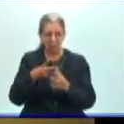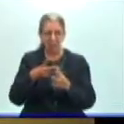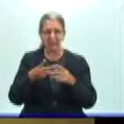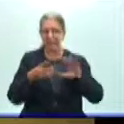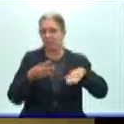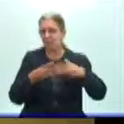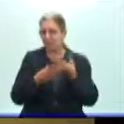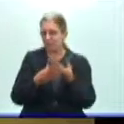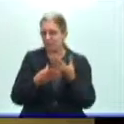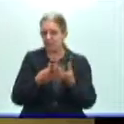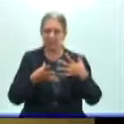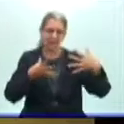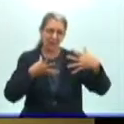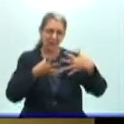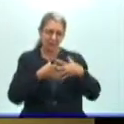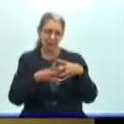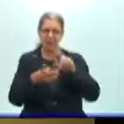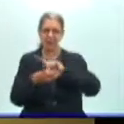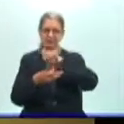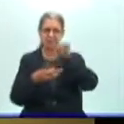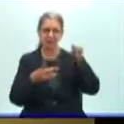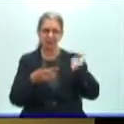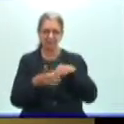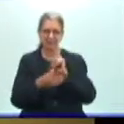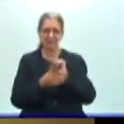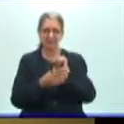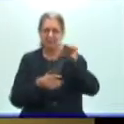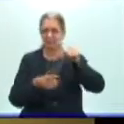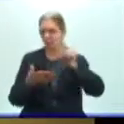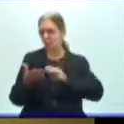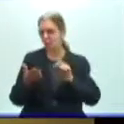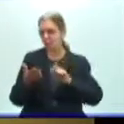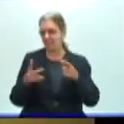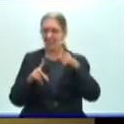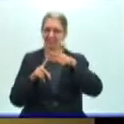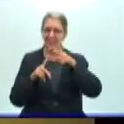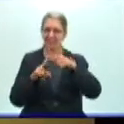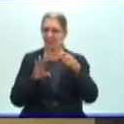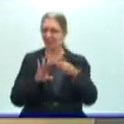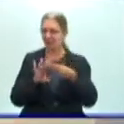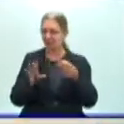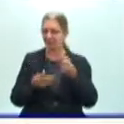circunferencia. Te invito entonces a copiar el tema de hoy.